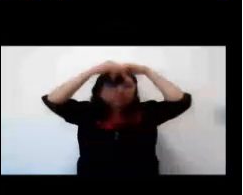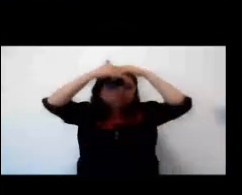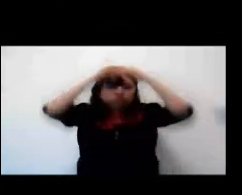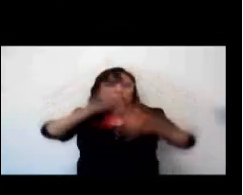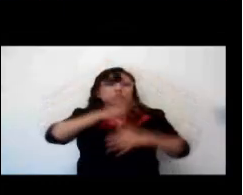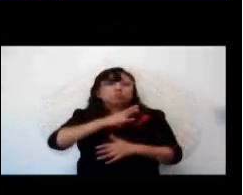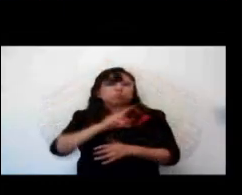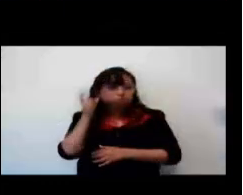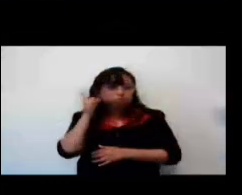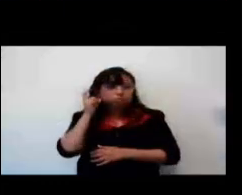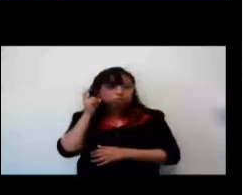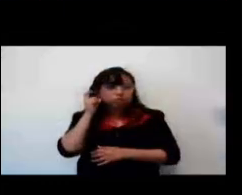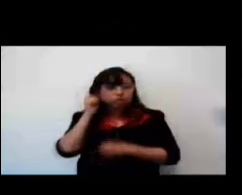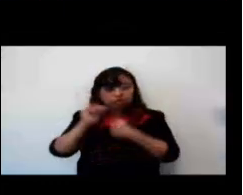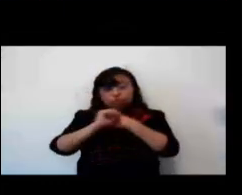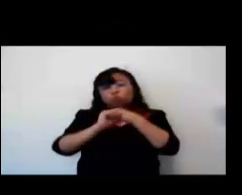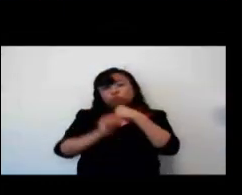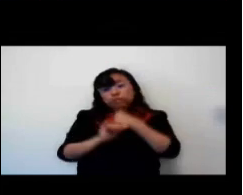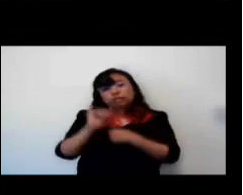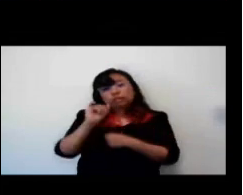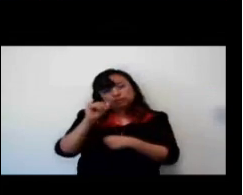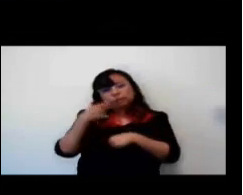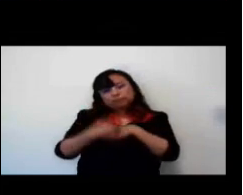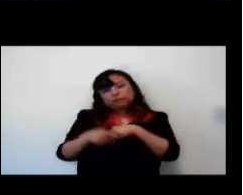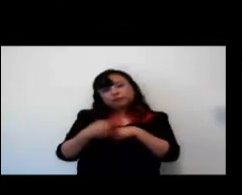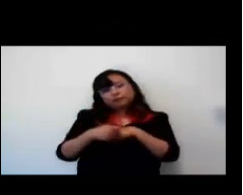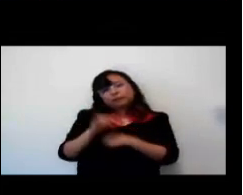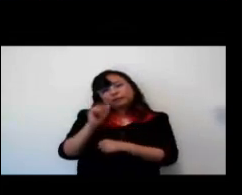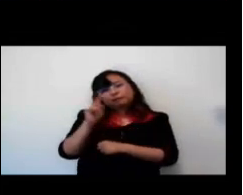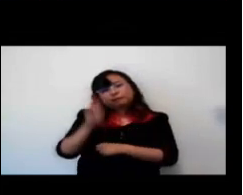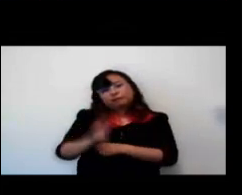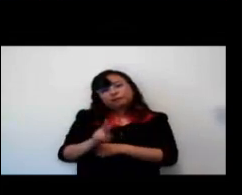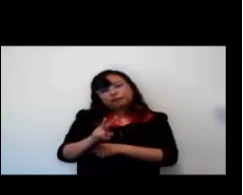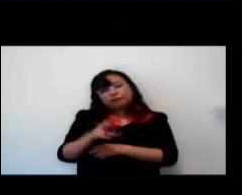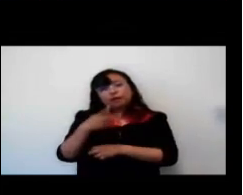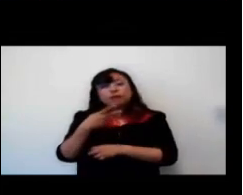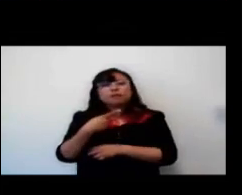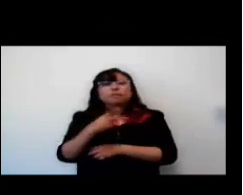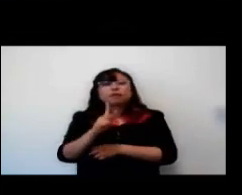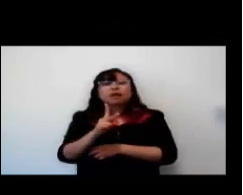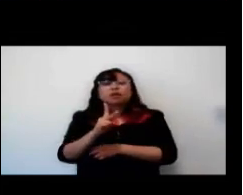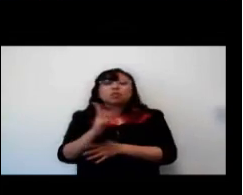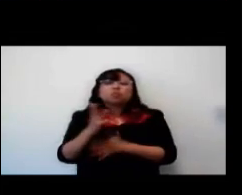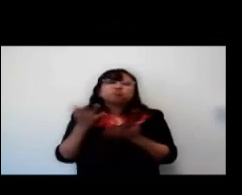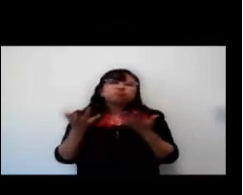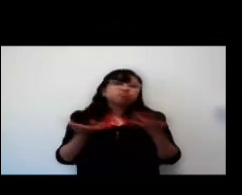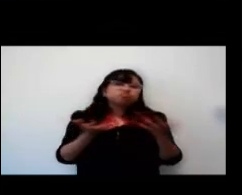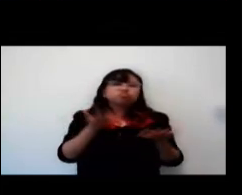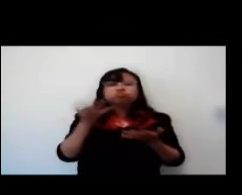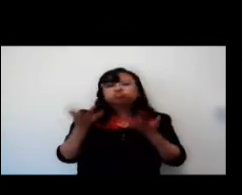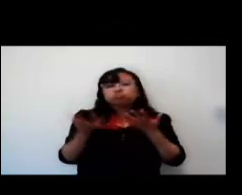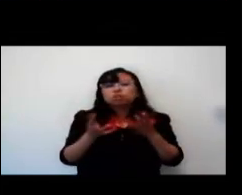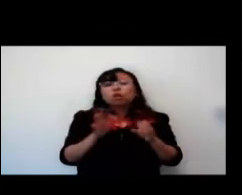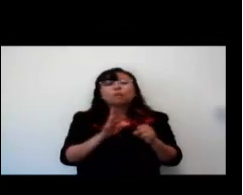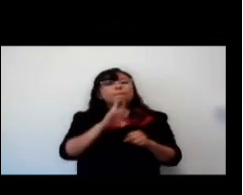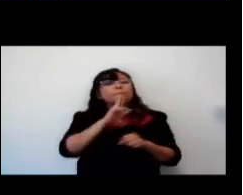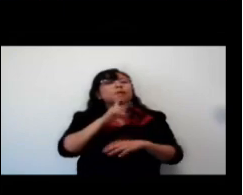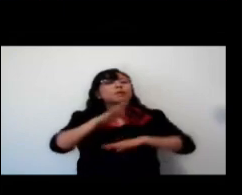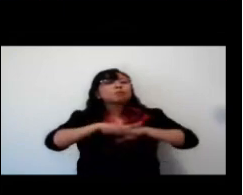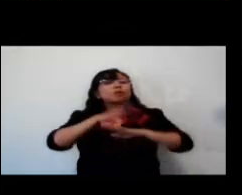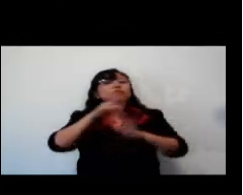riesgos, como cualquier cirugía, pero realmente los riesgos son menores y los beneficios son muy